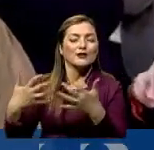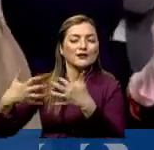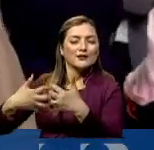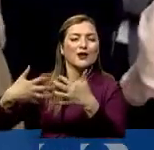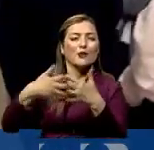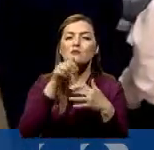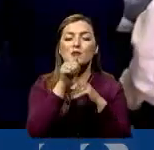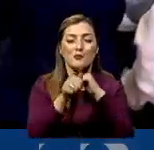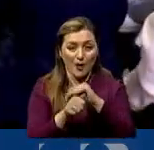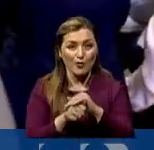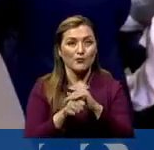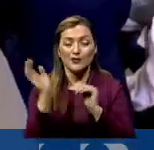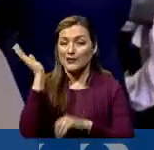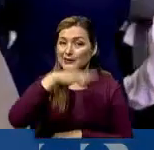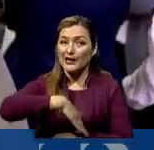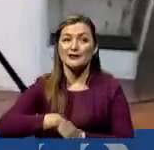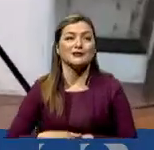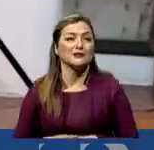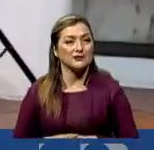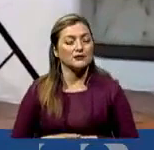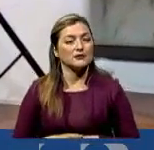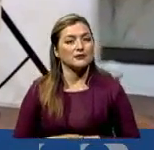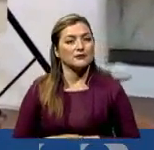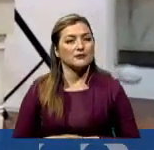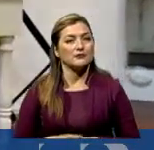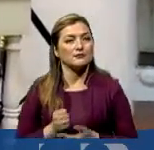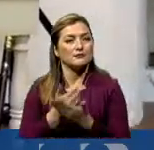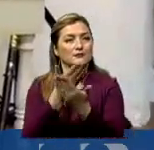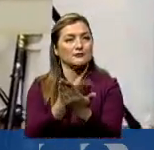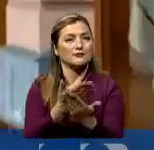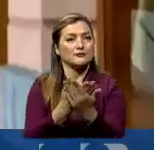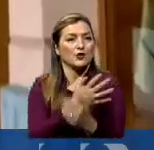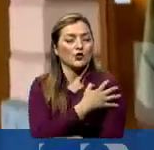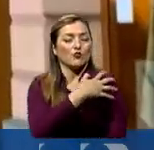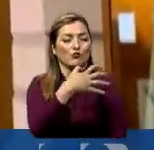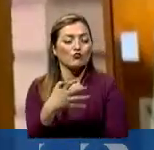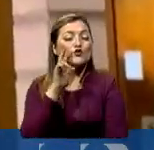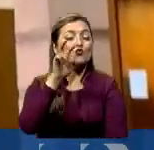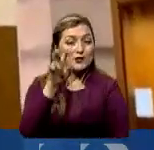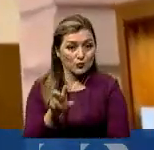sector privado para gratuidades, solo por ejemplo. Con iniciativas como esta se espera fortalecer al